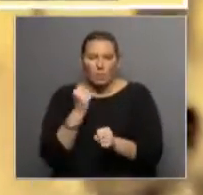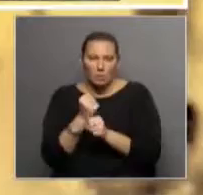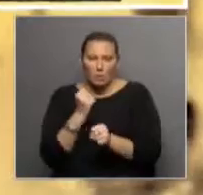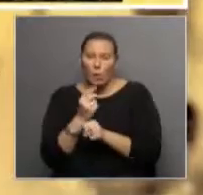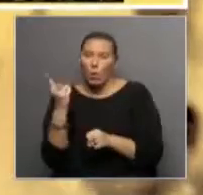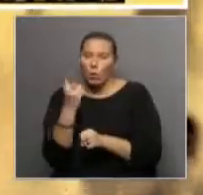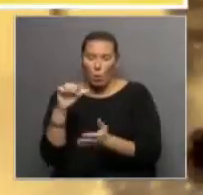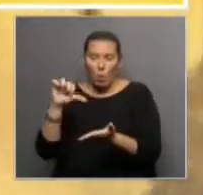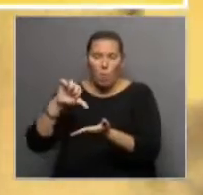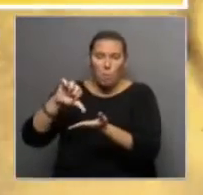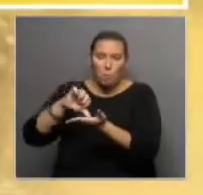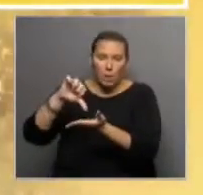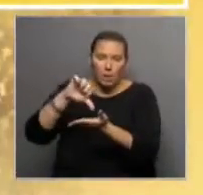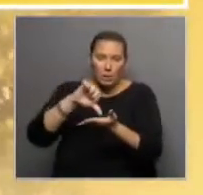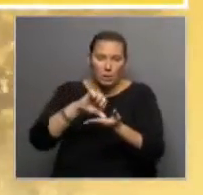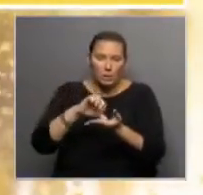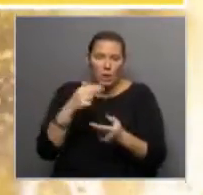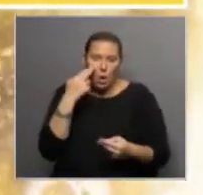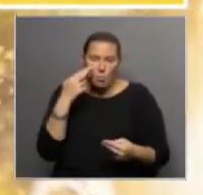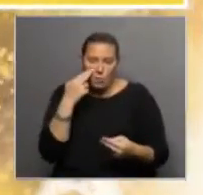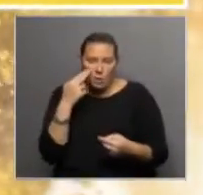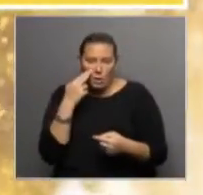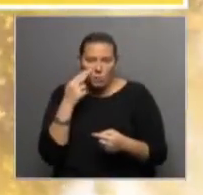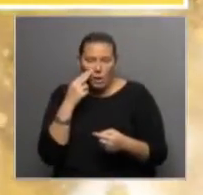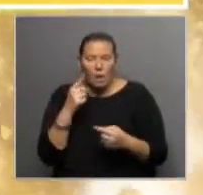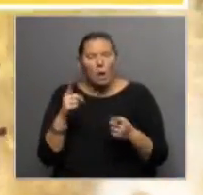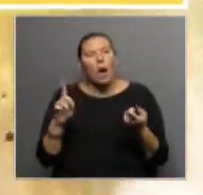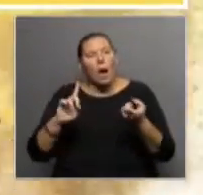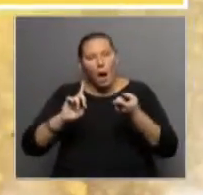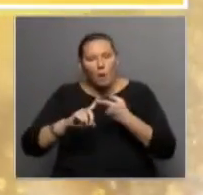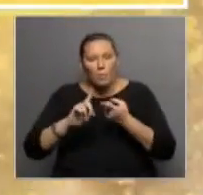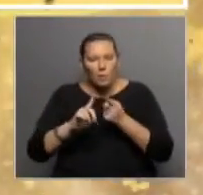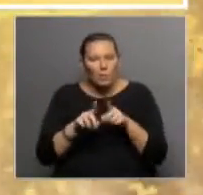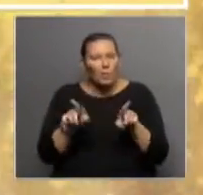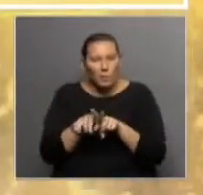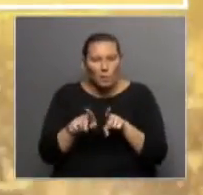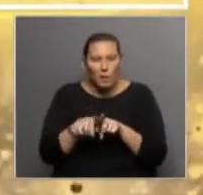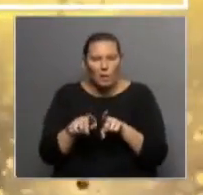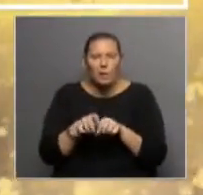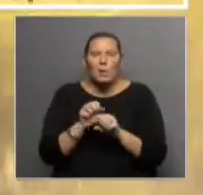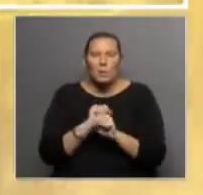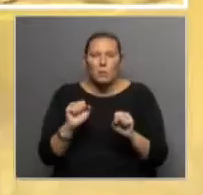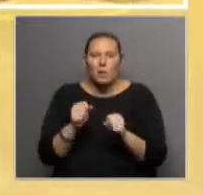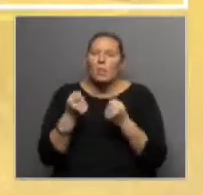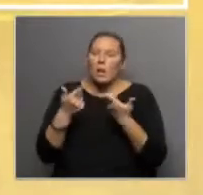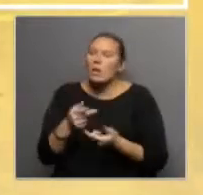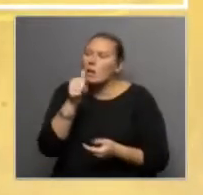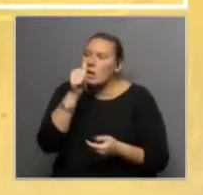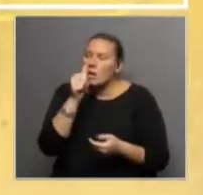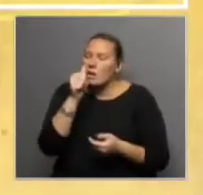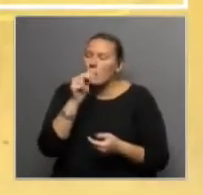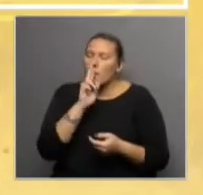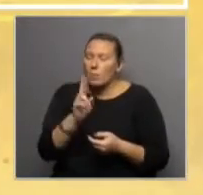en conflicto, con un paraguas humanitario, se pusieron de acuerdo para darle una respuesta a